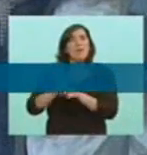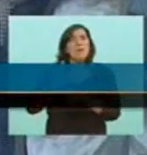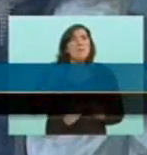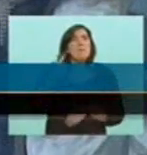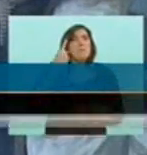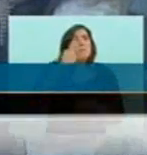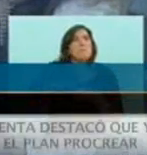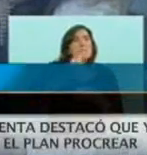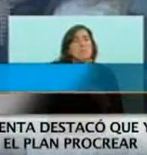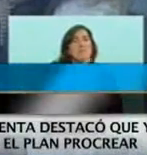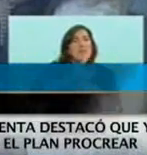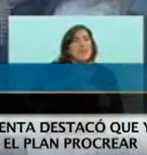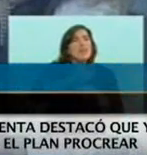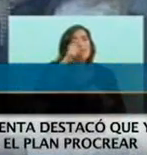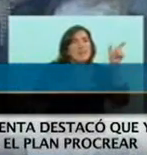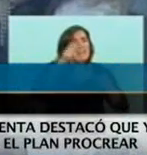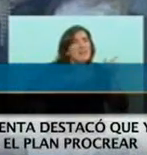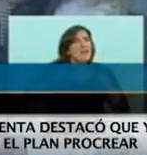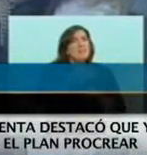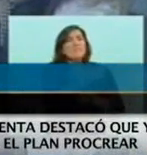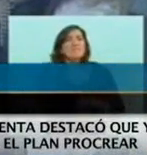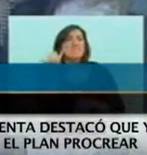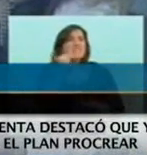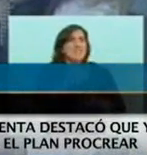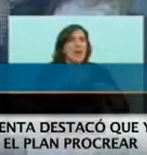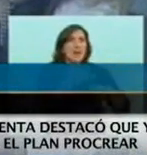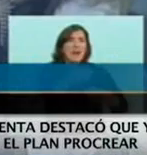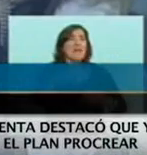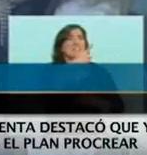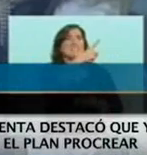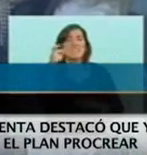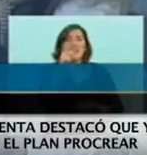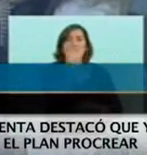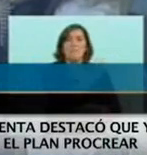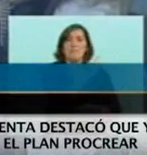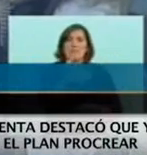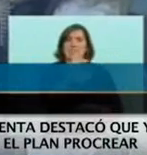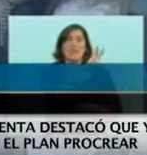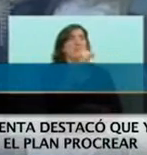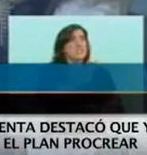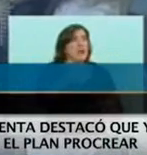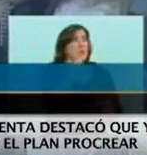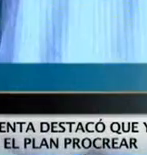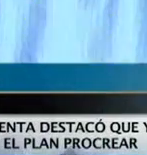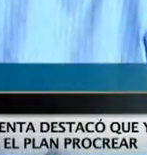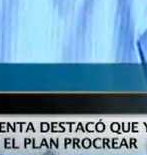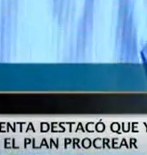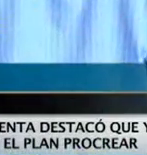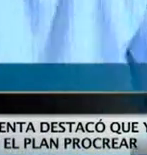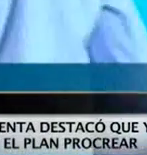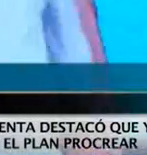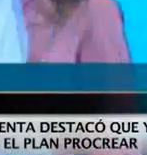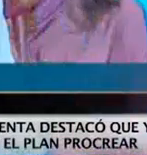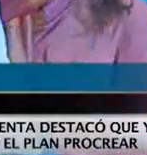los primeros 100 créditos ya disponibles para ser cobrados. Hemos hecho entrega